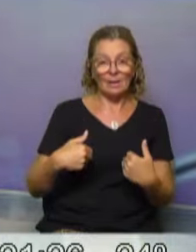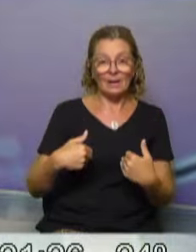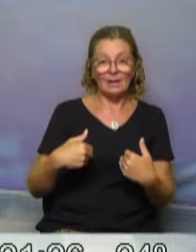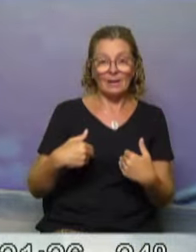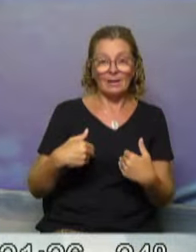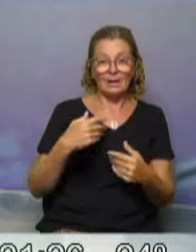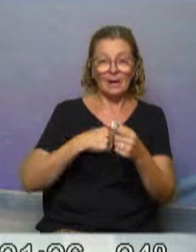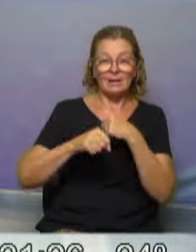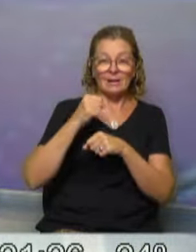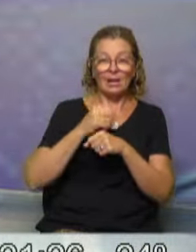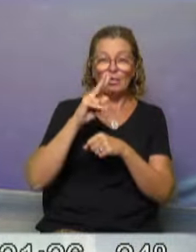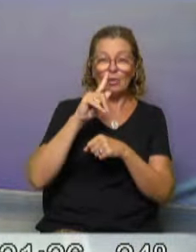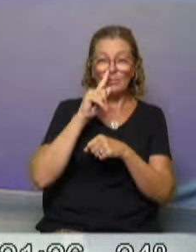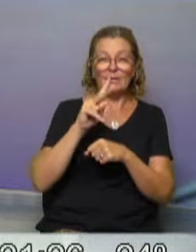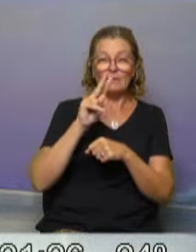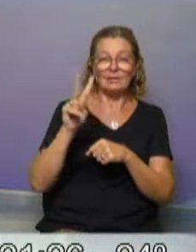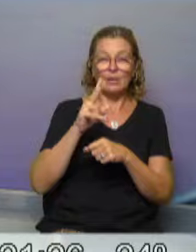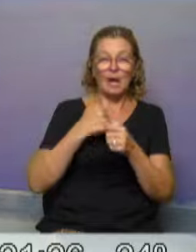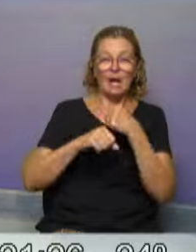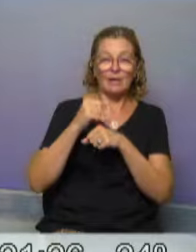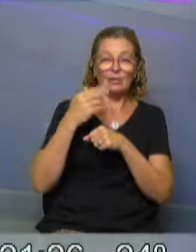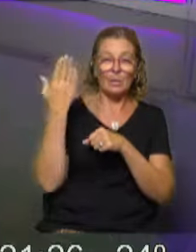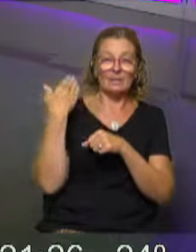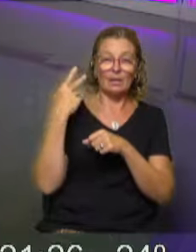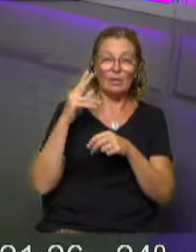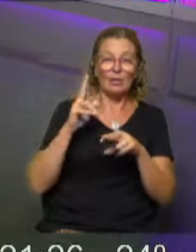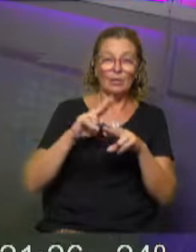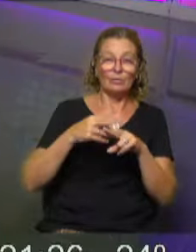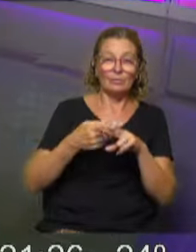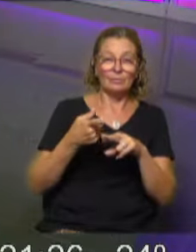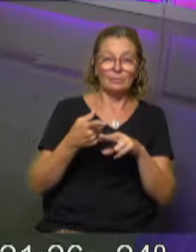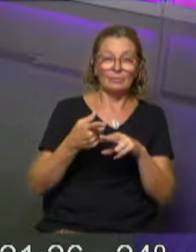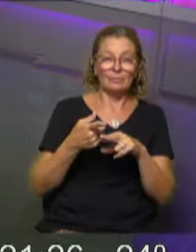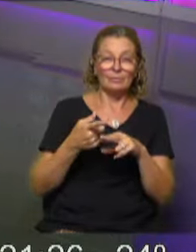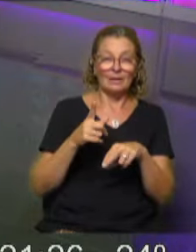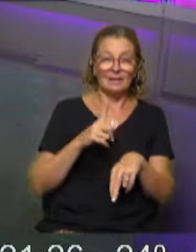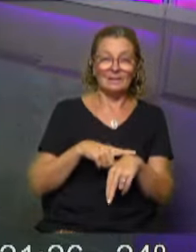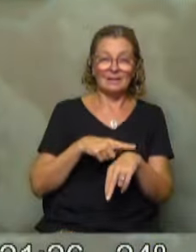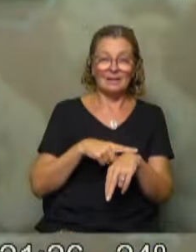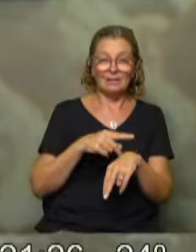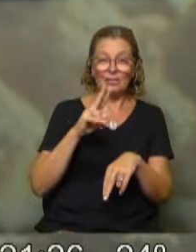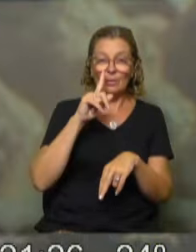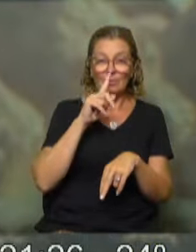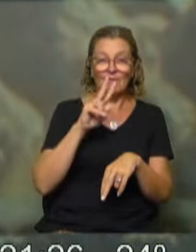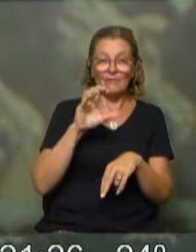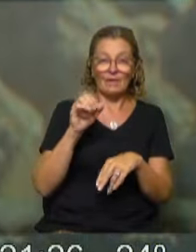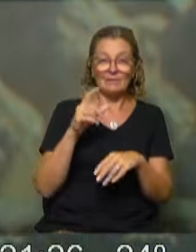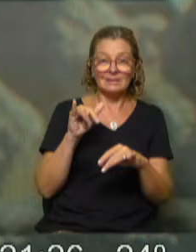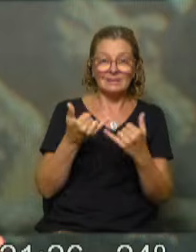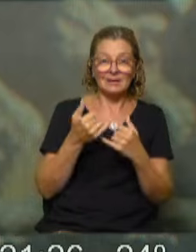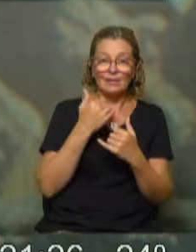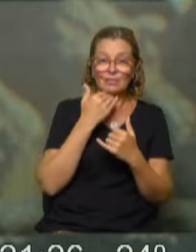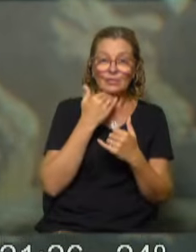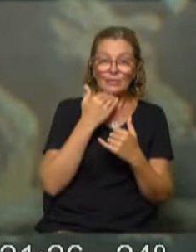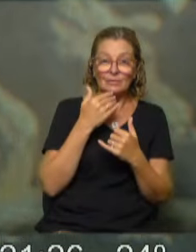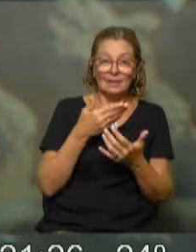en 2022, fue, ¿no? Y el año pasado se reestrenó. Yo he perdido la percepción del tiempo desde el 2020 hasta parte. Ya no sé en qué